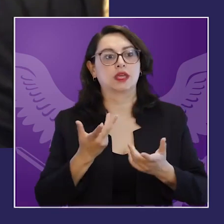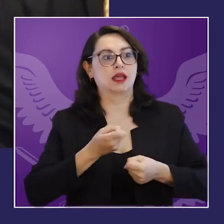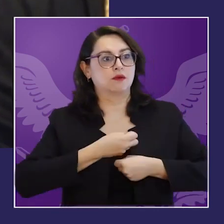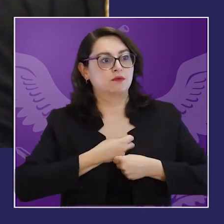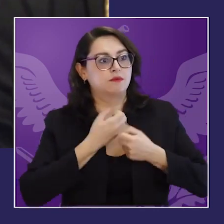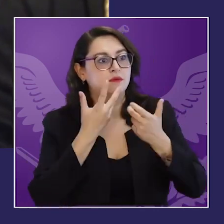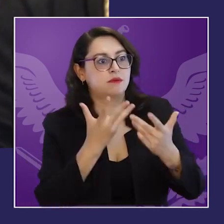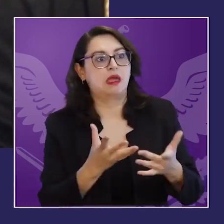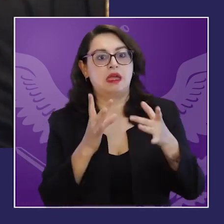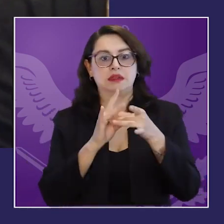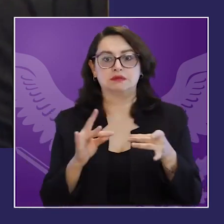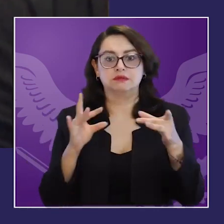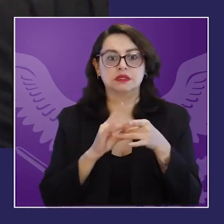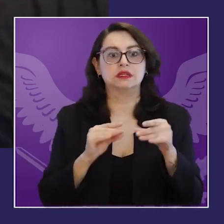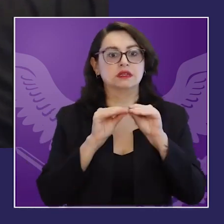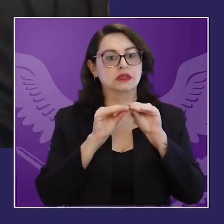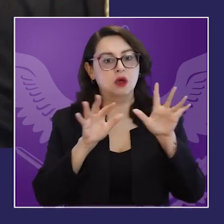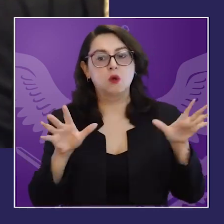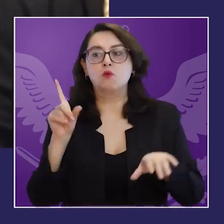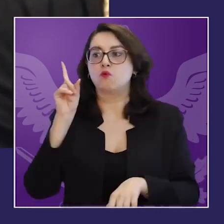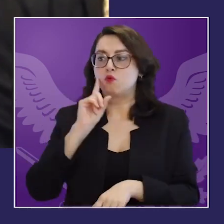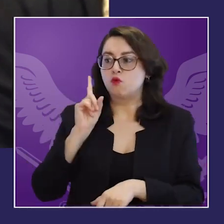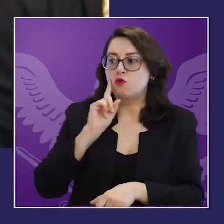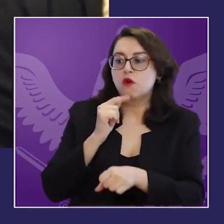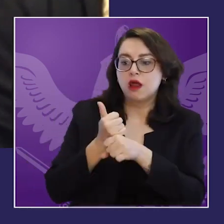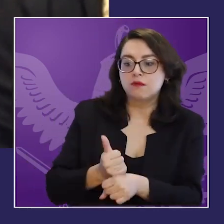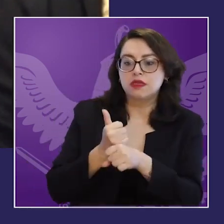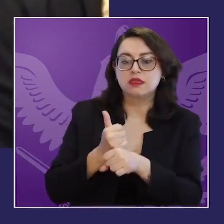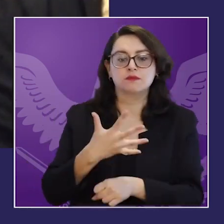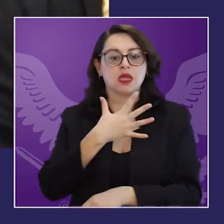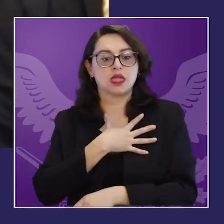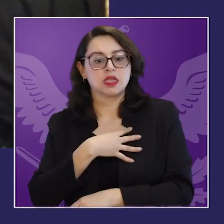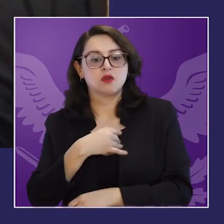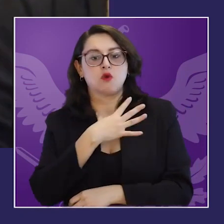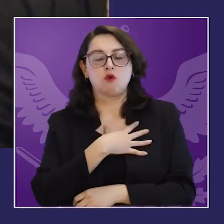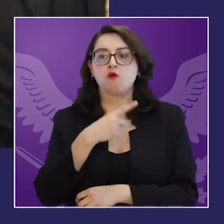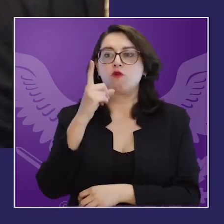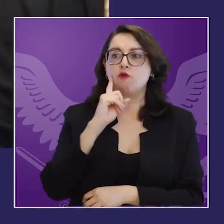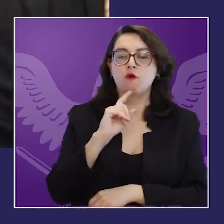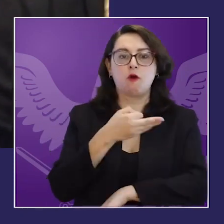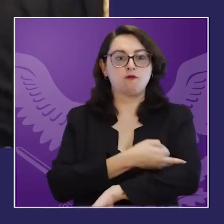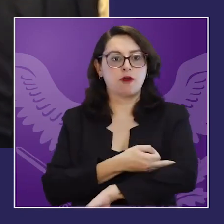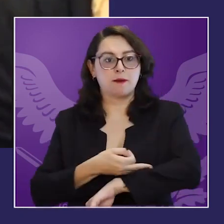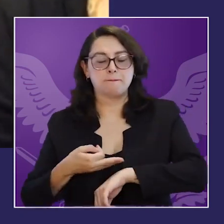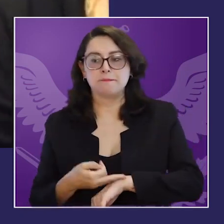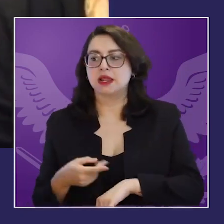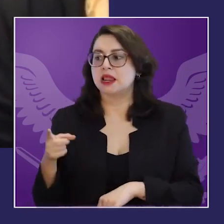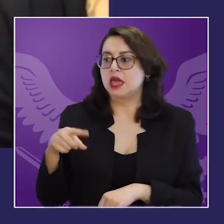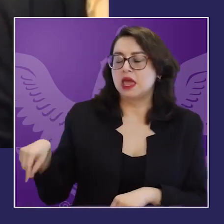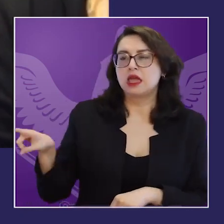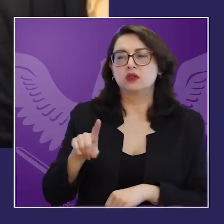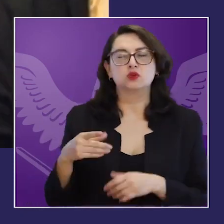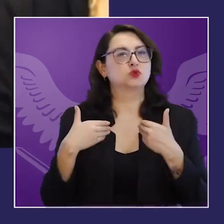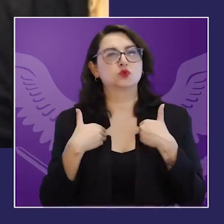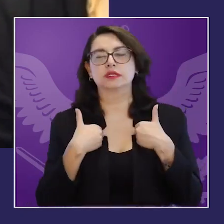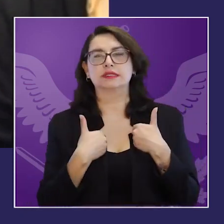mujeres sobrevivientes de violencia, para los hijos y las hijas, para las familias que no comprendían lo que estaba pasando